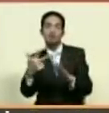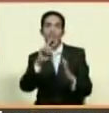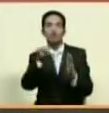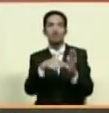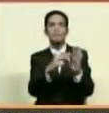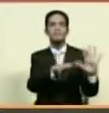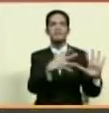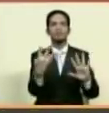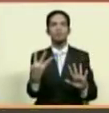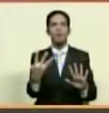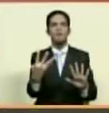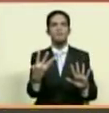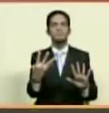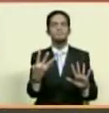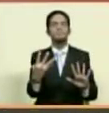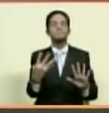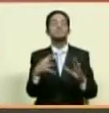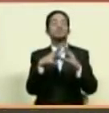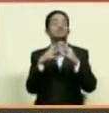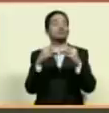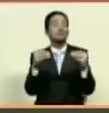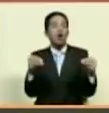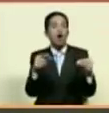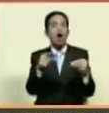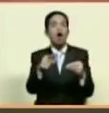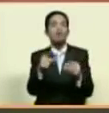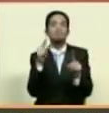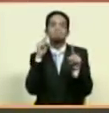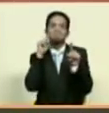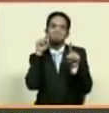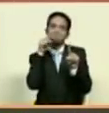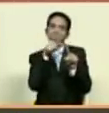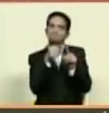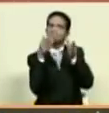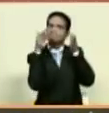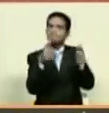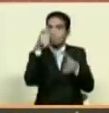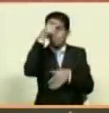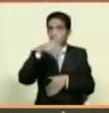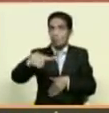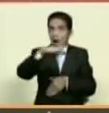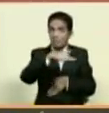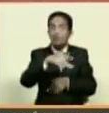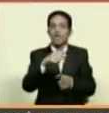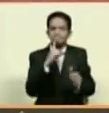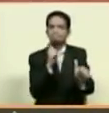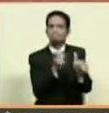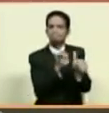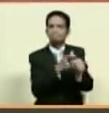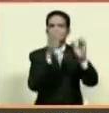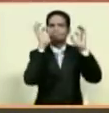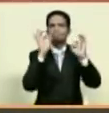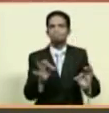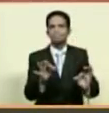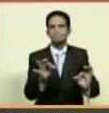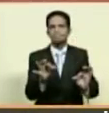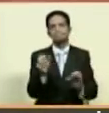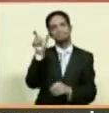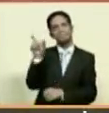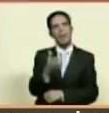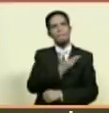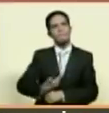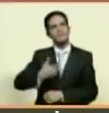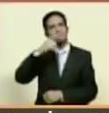2018-2019. Todo lo que vaya para el pueblo está garantizado por el presidente